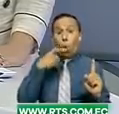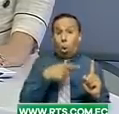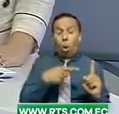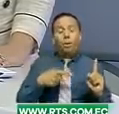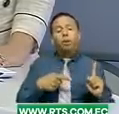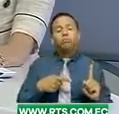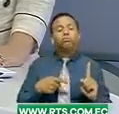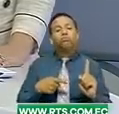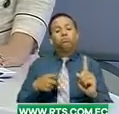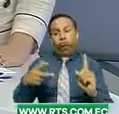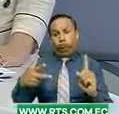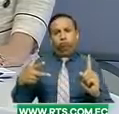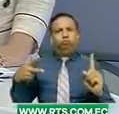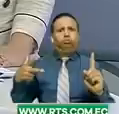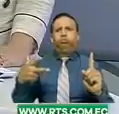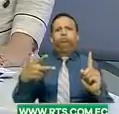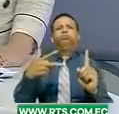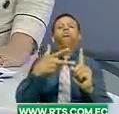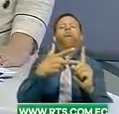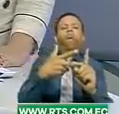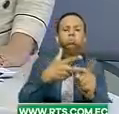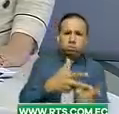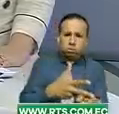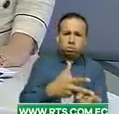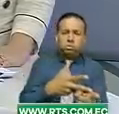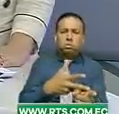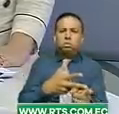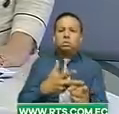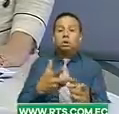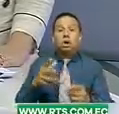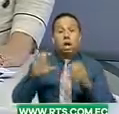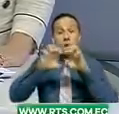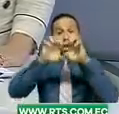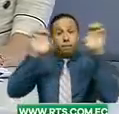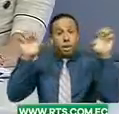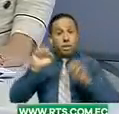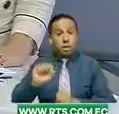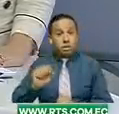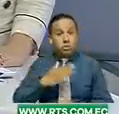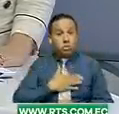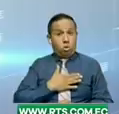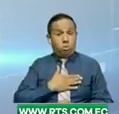intentaba cruzar una calle. La empresa se pronunció al respecto. Escuchemos.